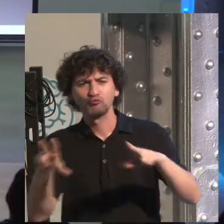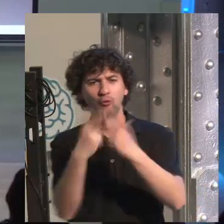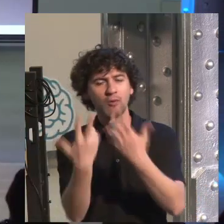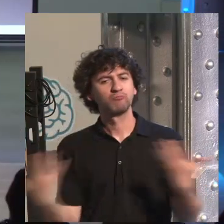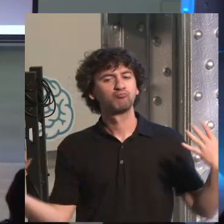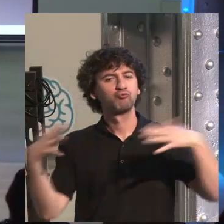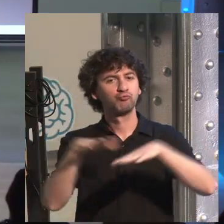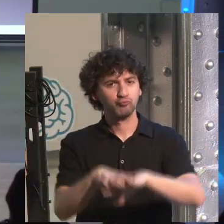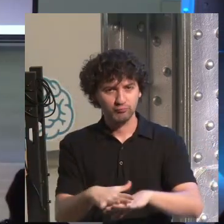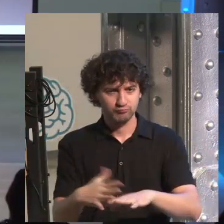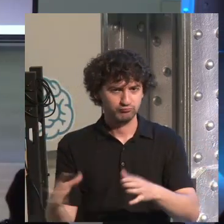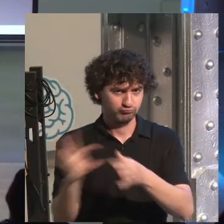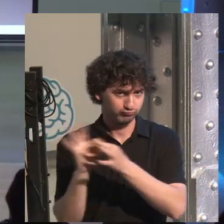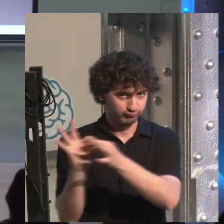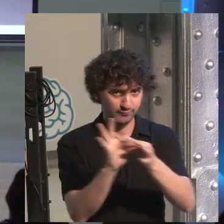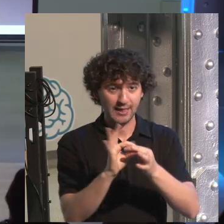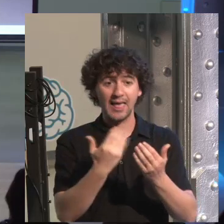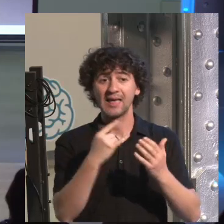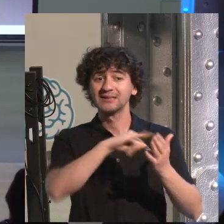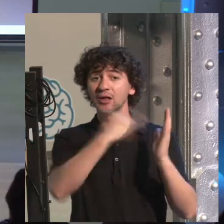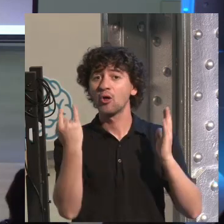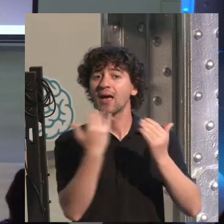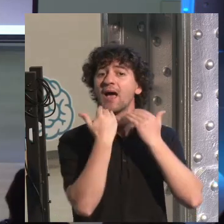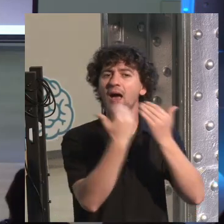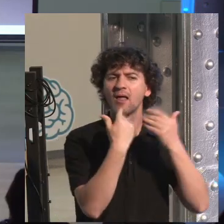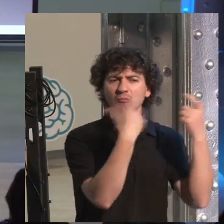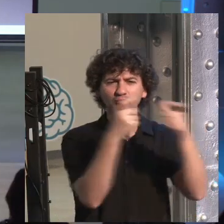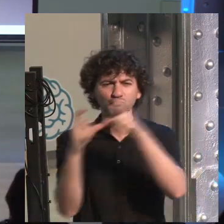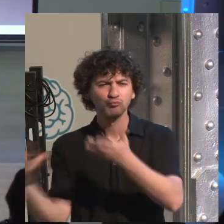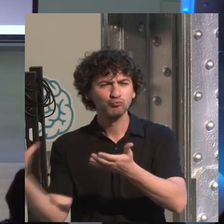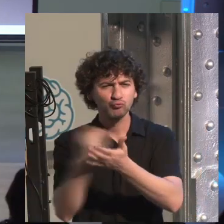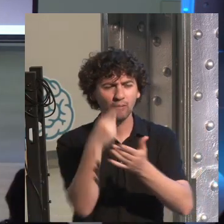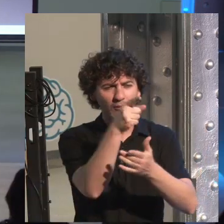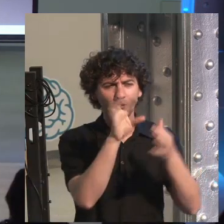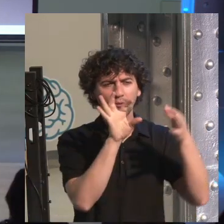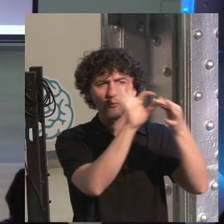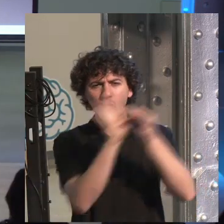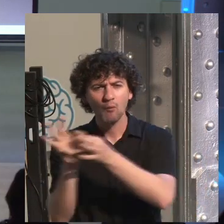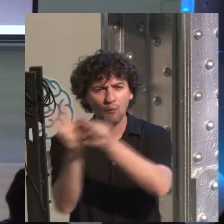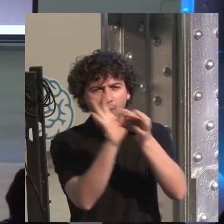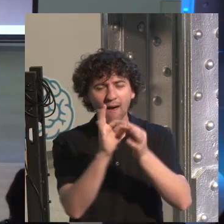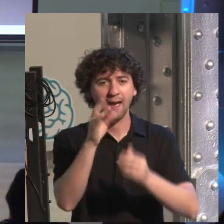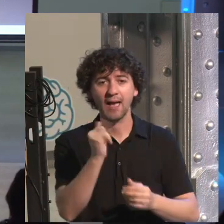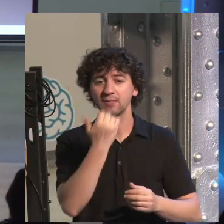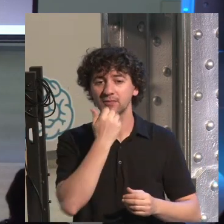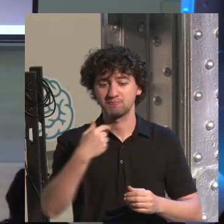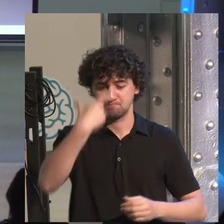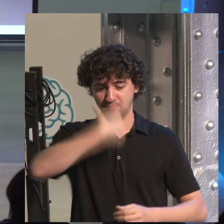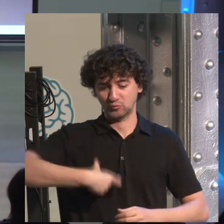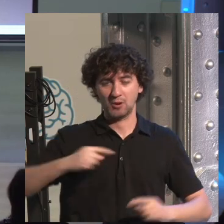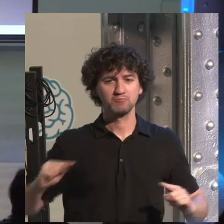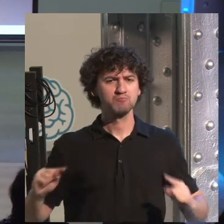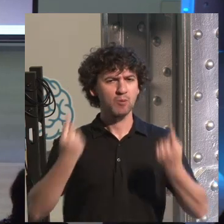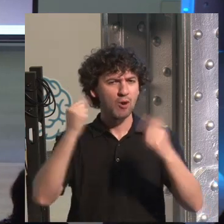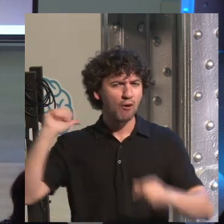al hecho de que tenemos tecnología en todas partes y esa tecnología está conectada, por primera vez, desde que existimos como especie,